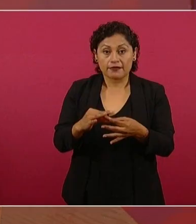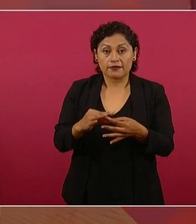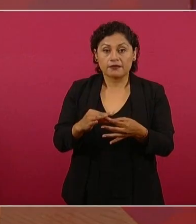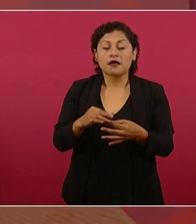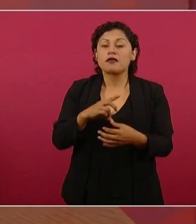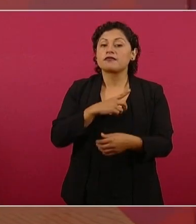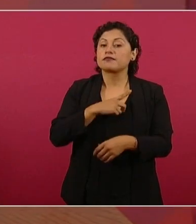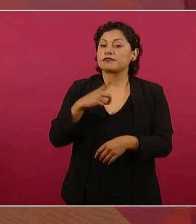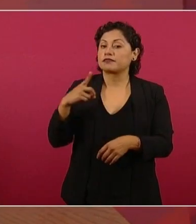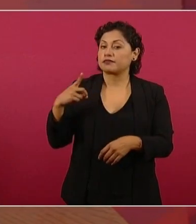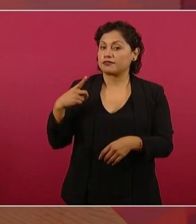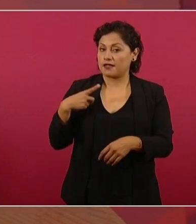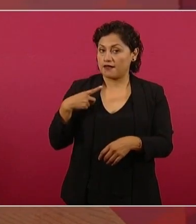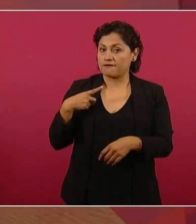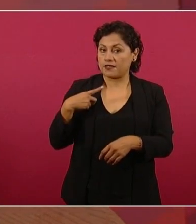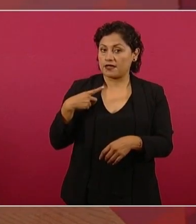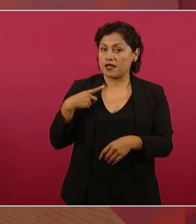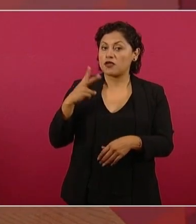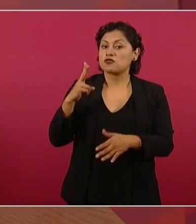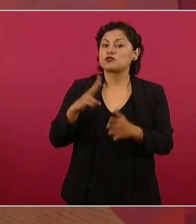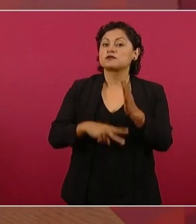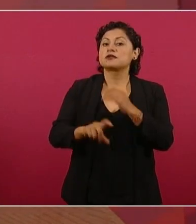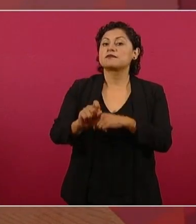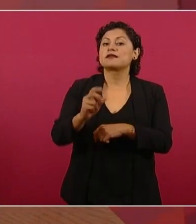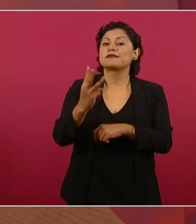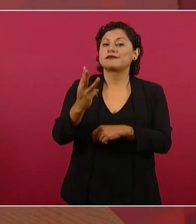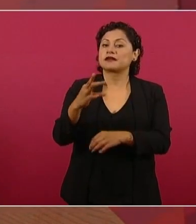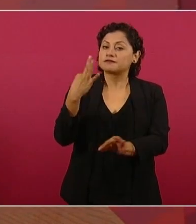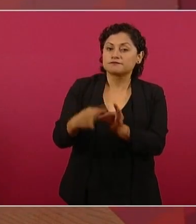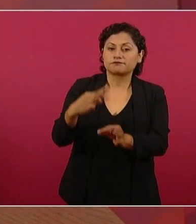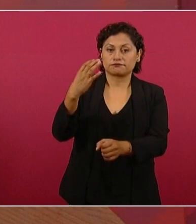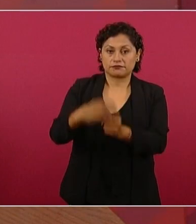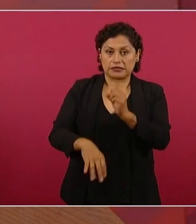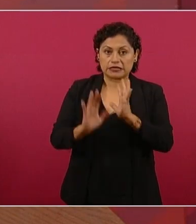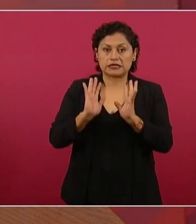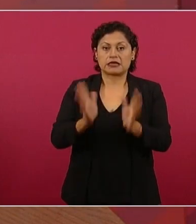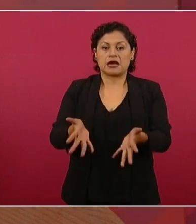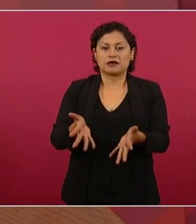para el año próximo. ¿Qué significa?